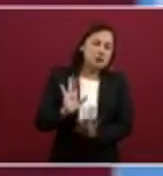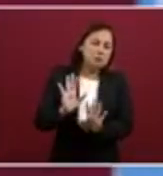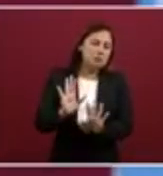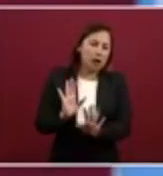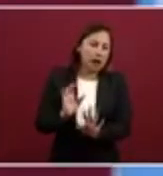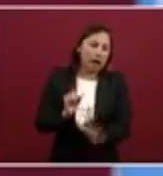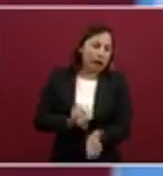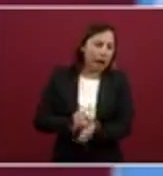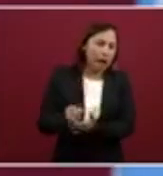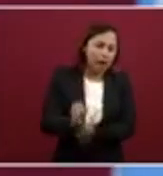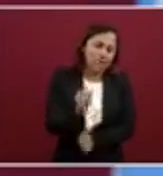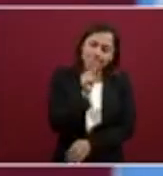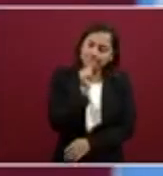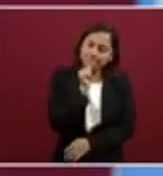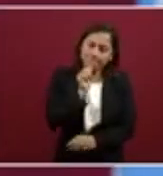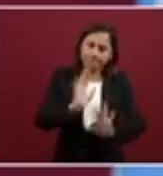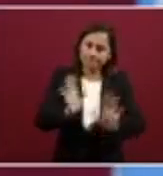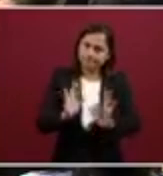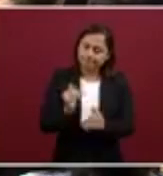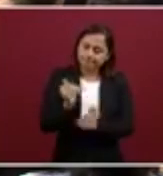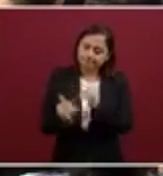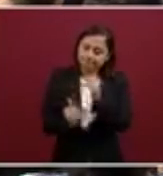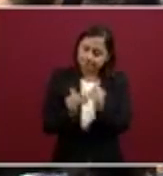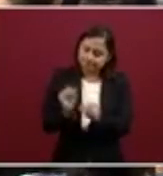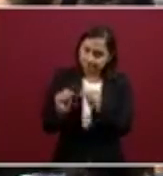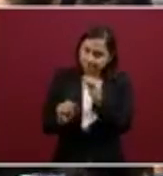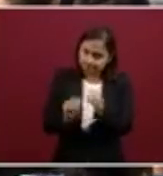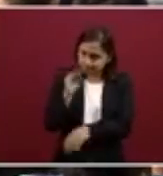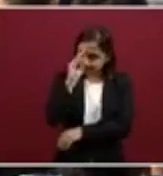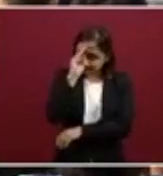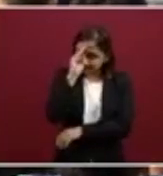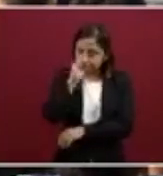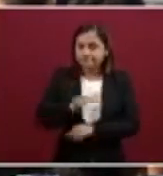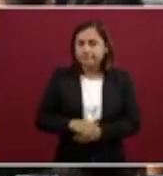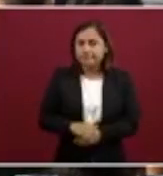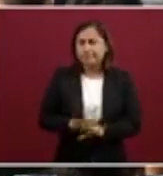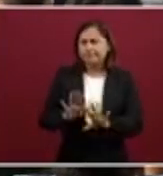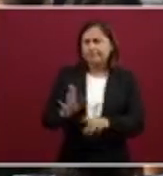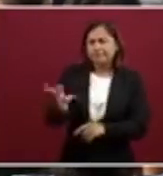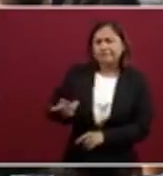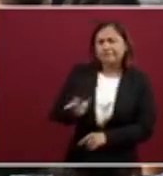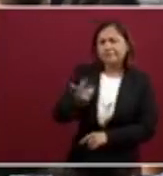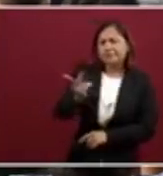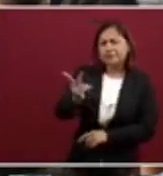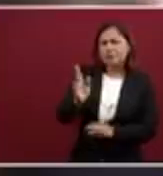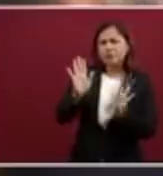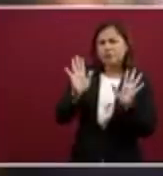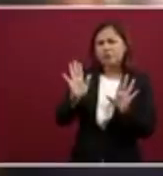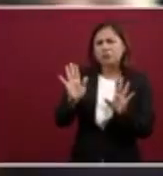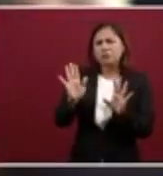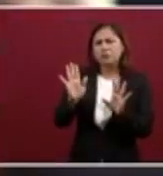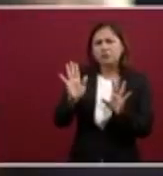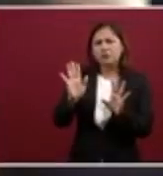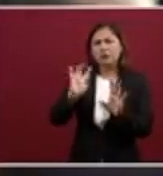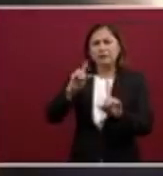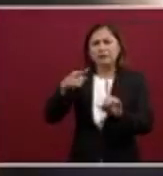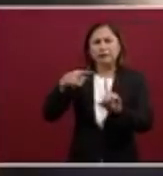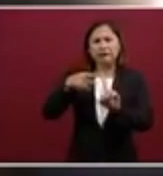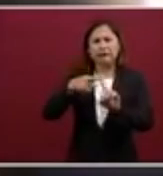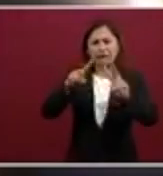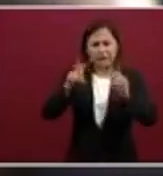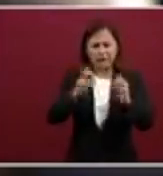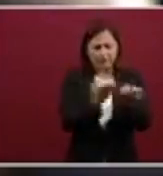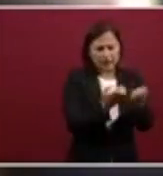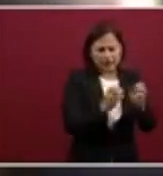viendo este tema. ¿Para cuándo consideran, presidente, que podría concluir el tema de los estadios? Yo creo